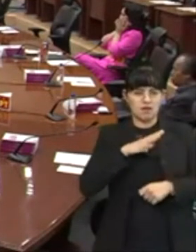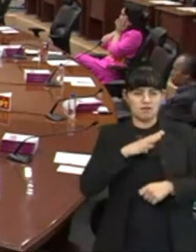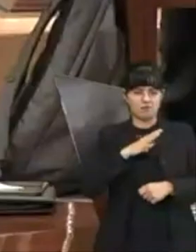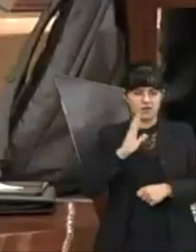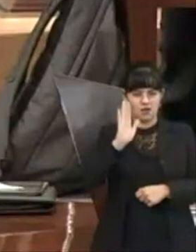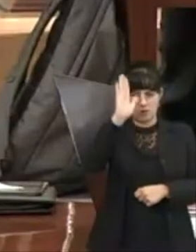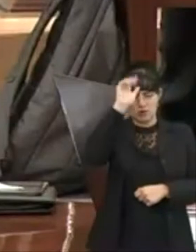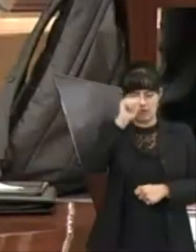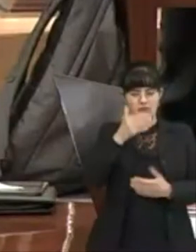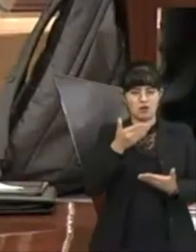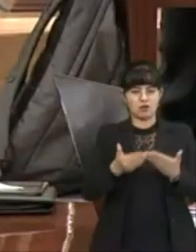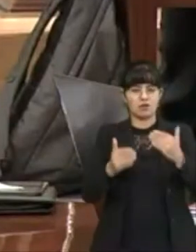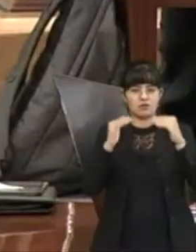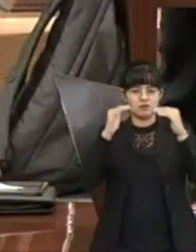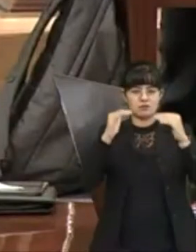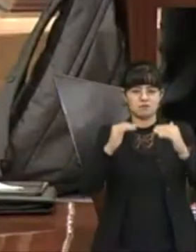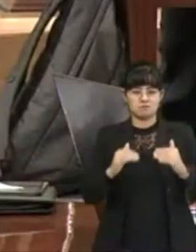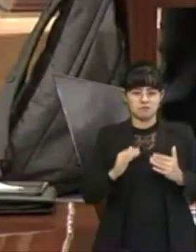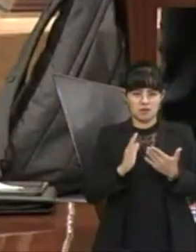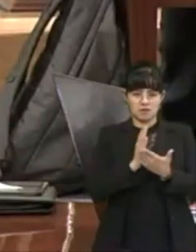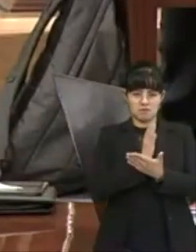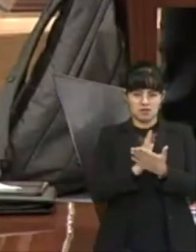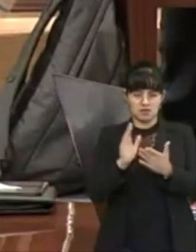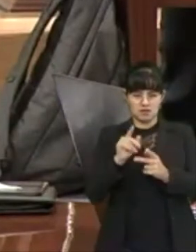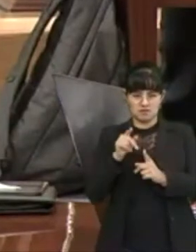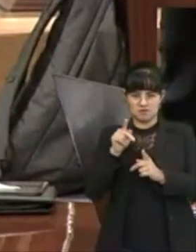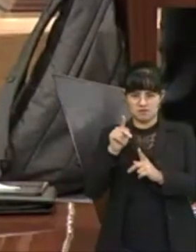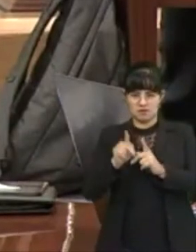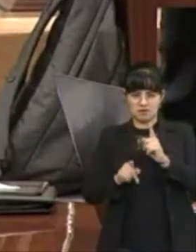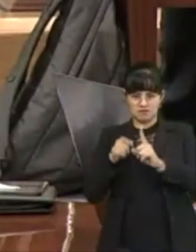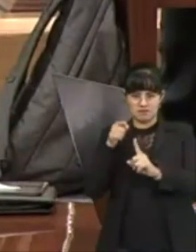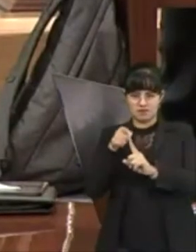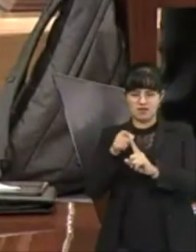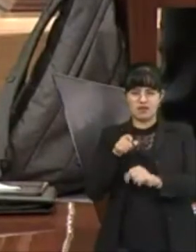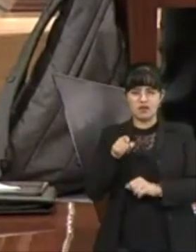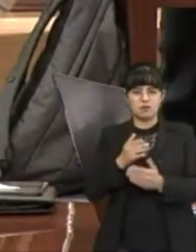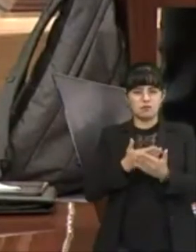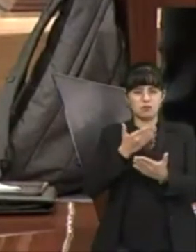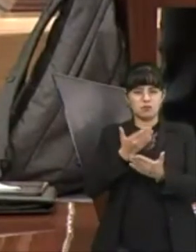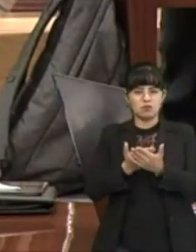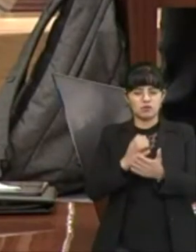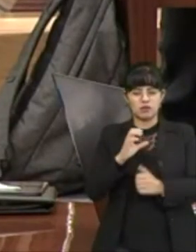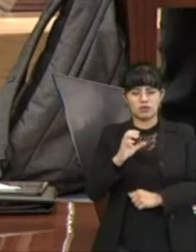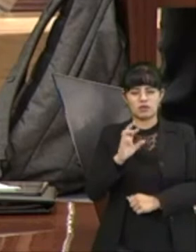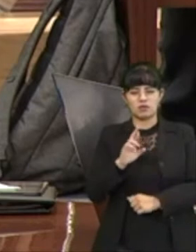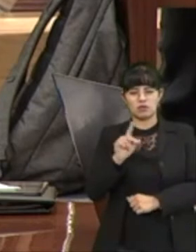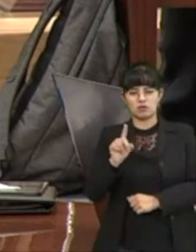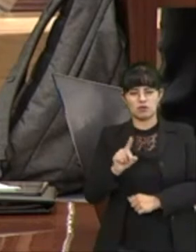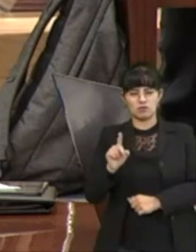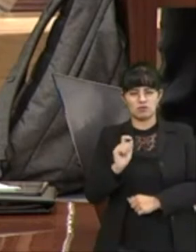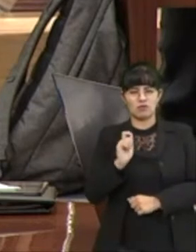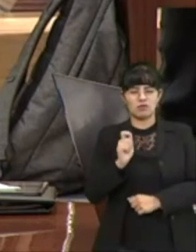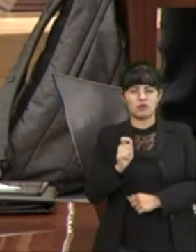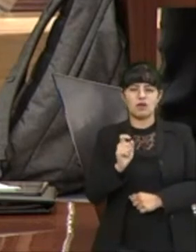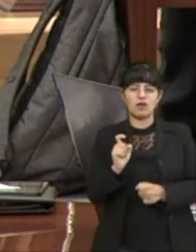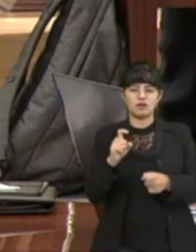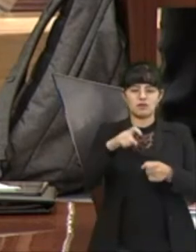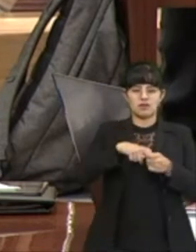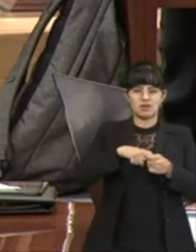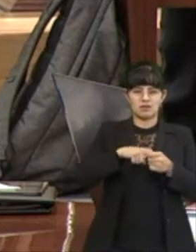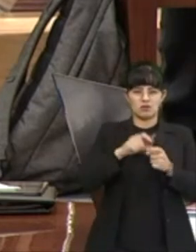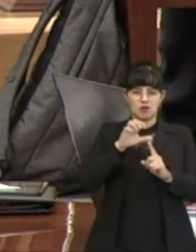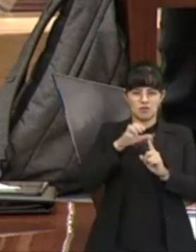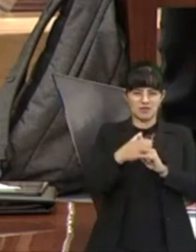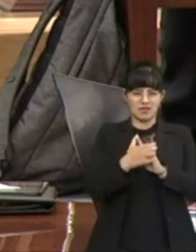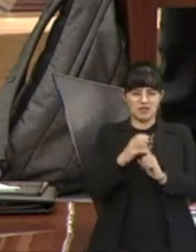hecha en la Universidad Autónoma de Barcelona, y otra en materia electoral por la Universidad Autónoma de España de Durango. Por su parte, durante